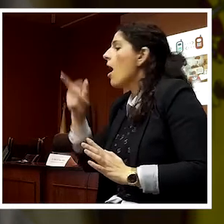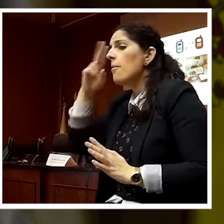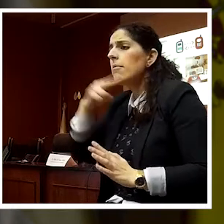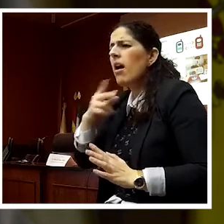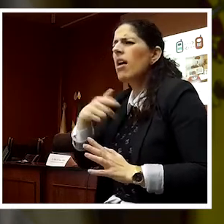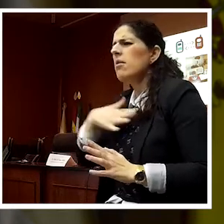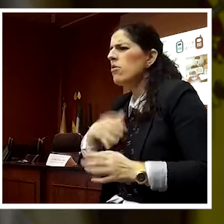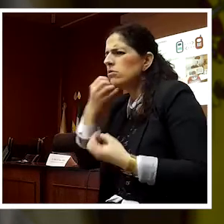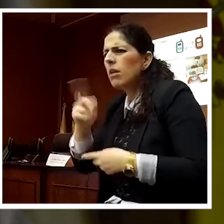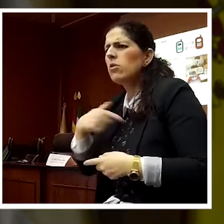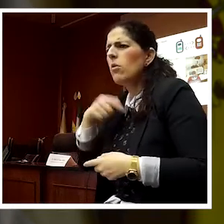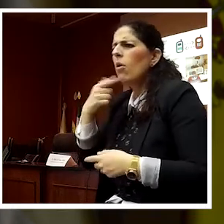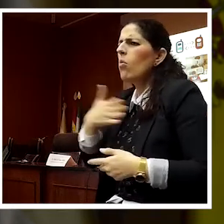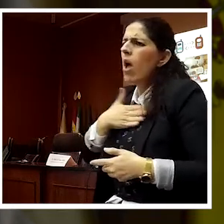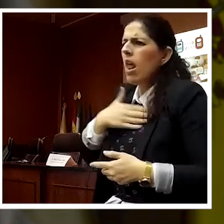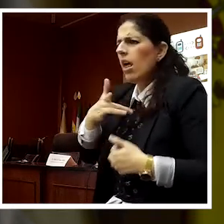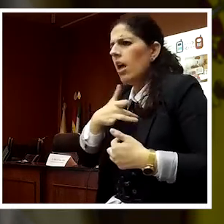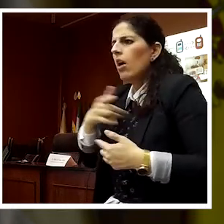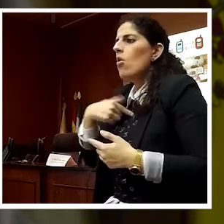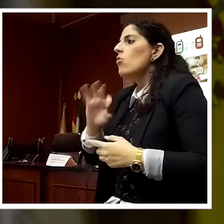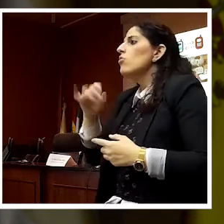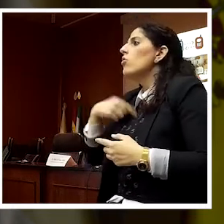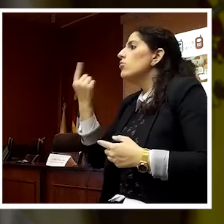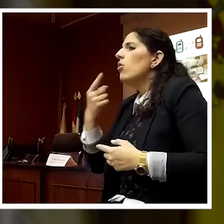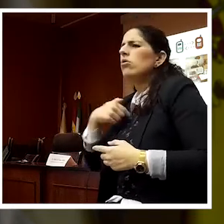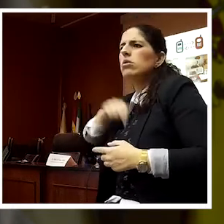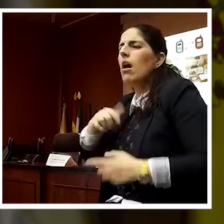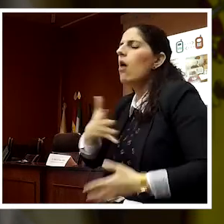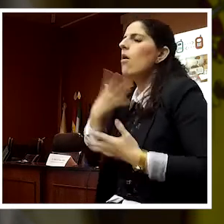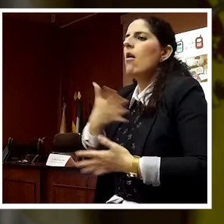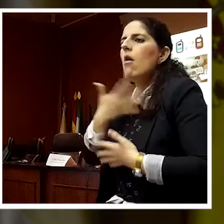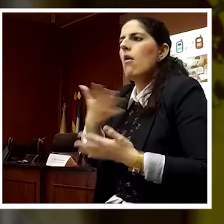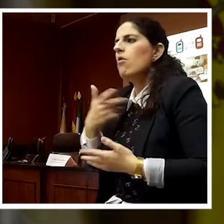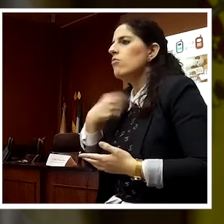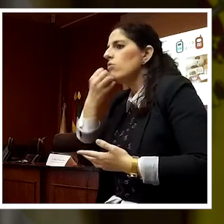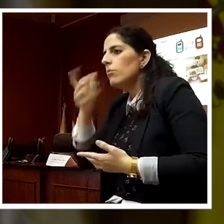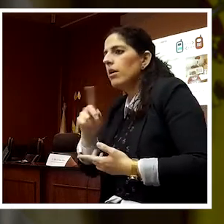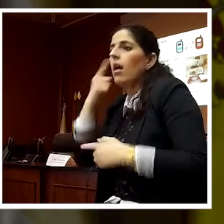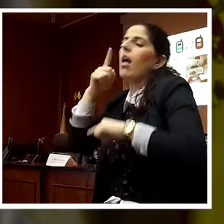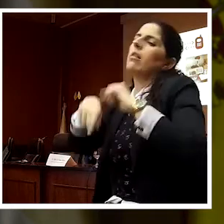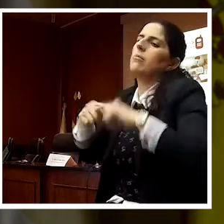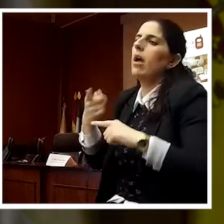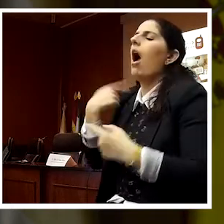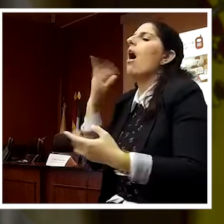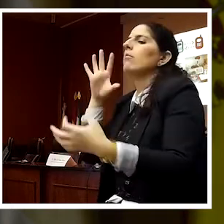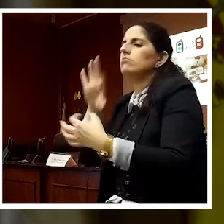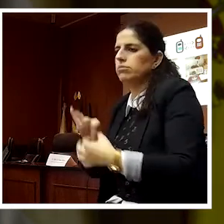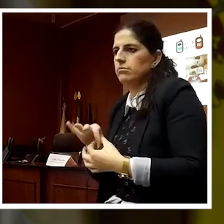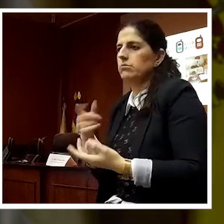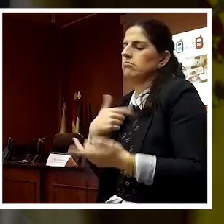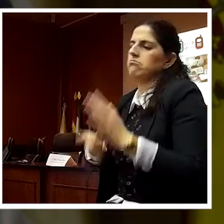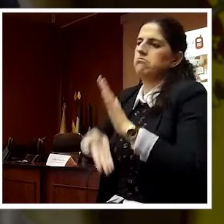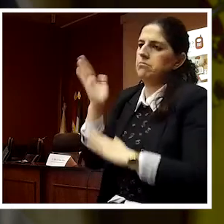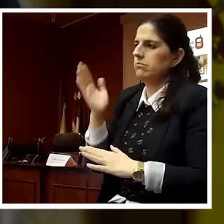padre se encuentra mal, le duele el pecho, o estoy solo y me estoy ahogando, o en fin, lo que sea, ¿no? En función de eso,